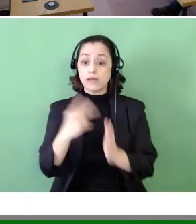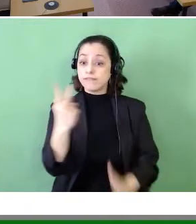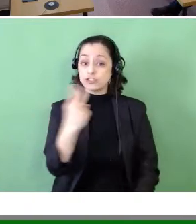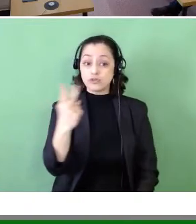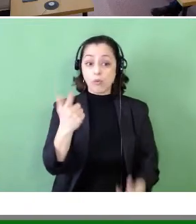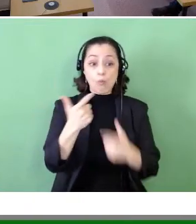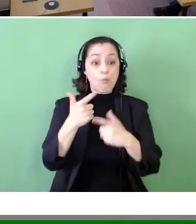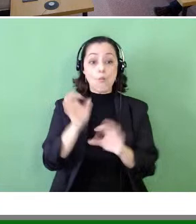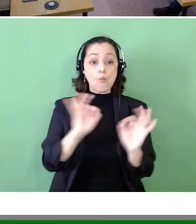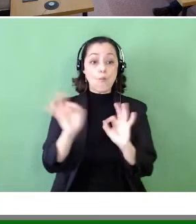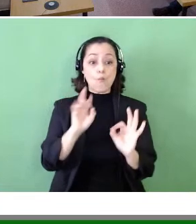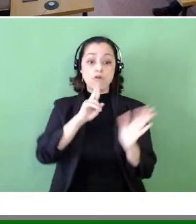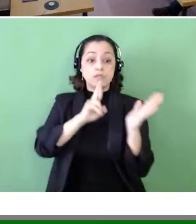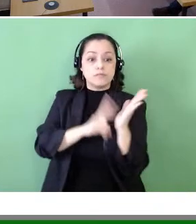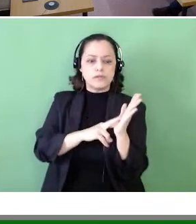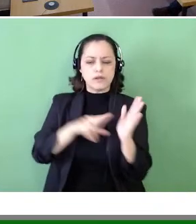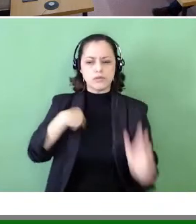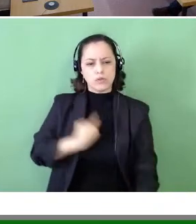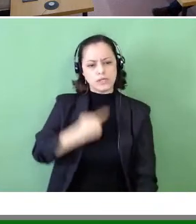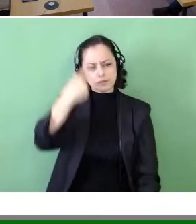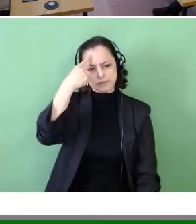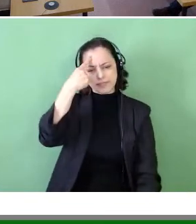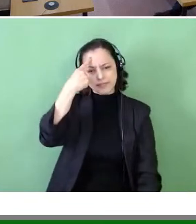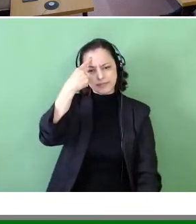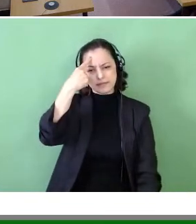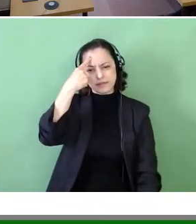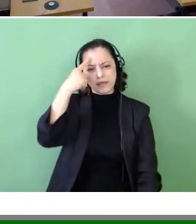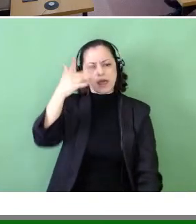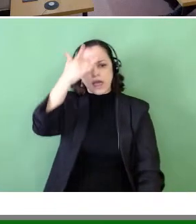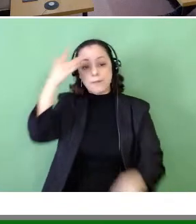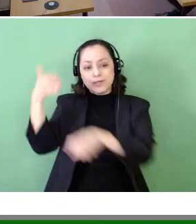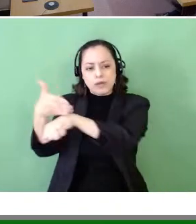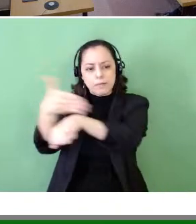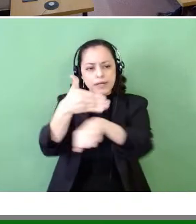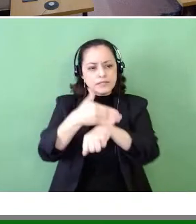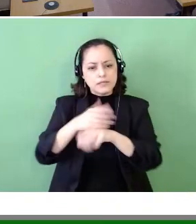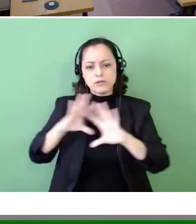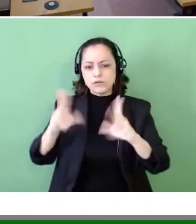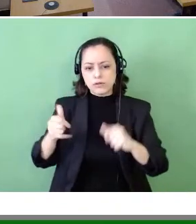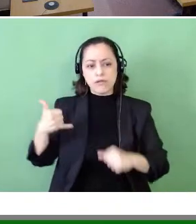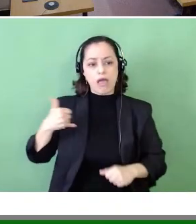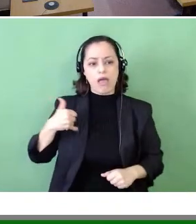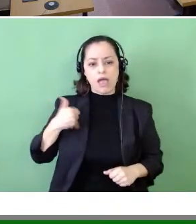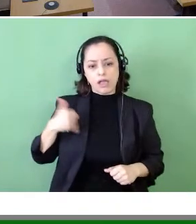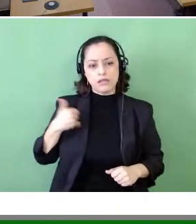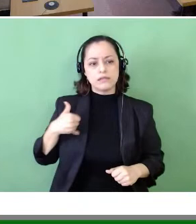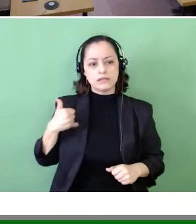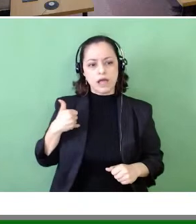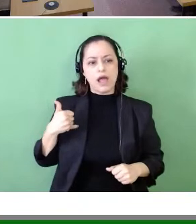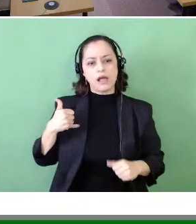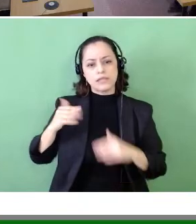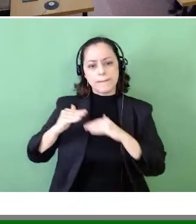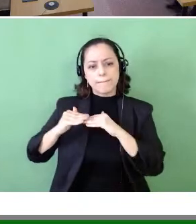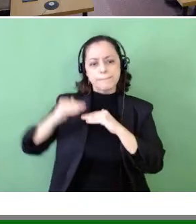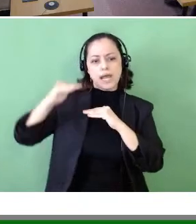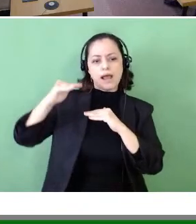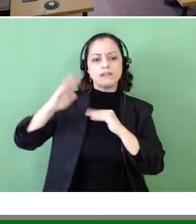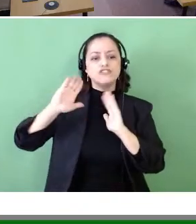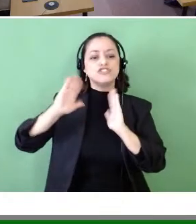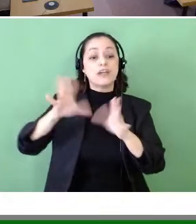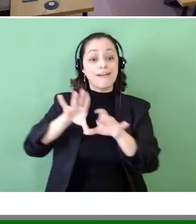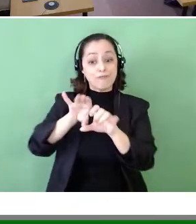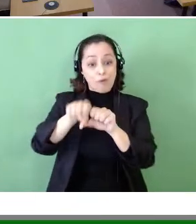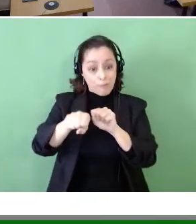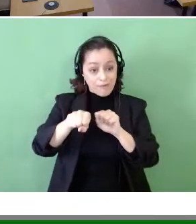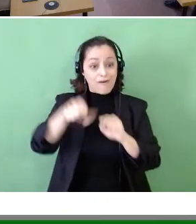y podemos pensar que todos los participantes tienen edad como un curso de grado concluido, por